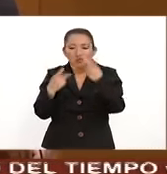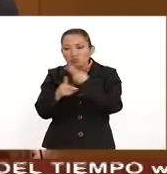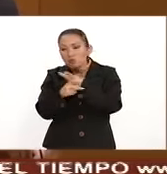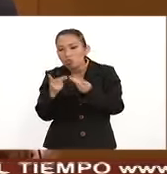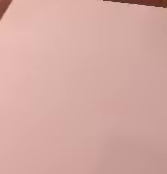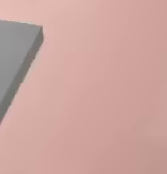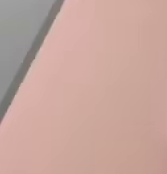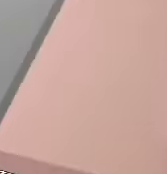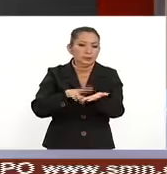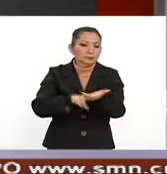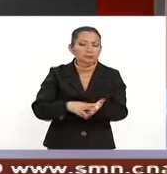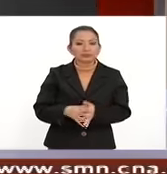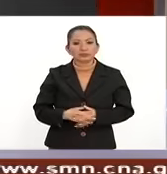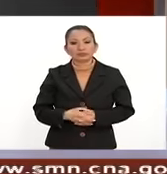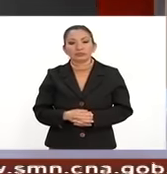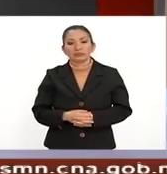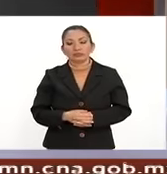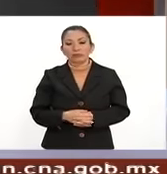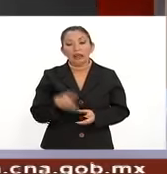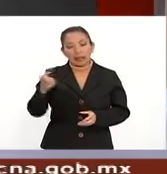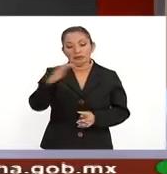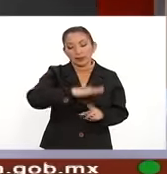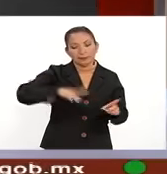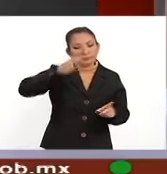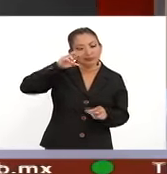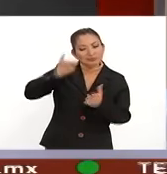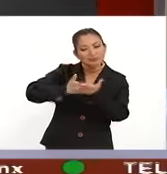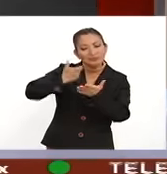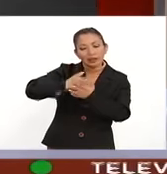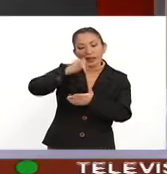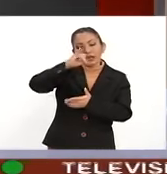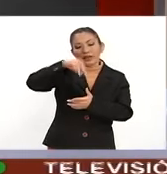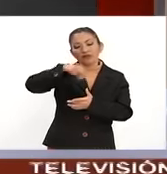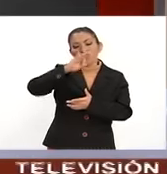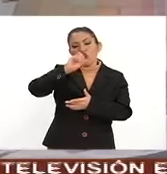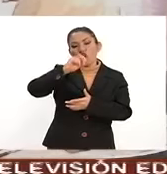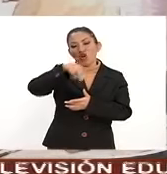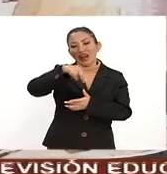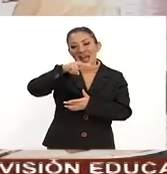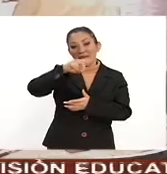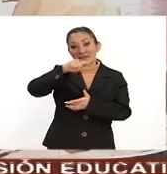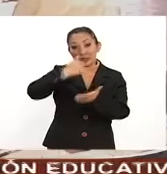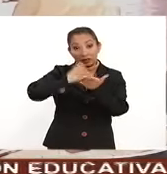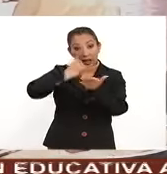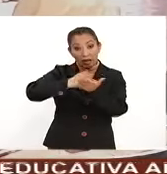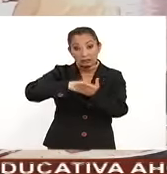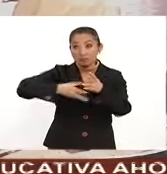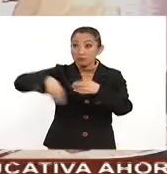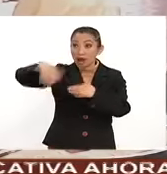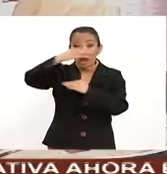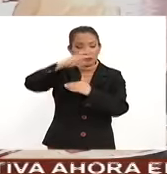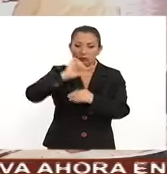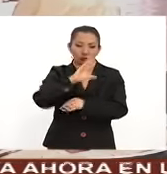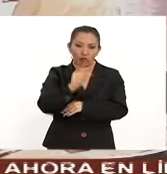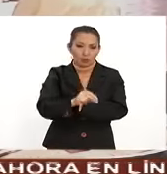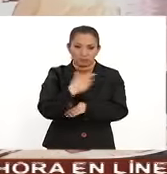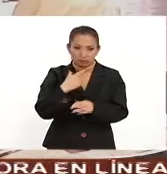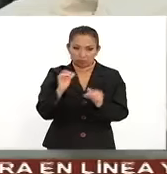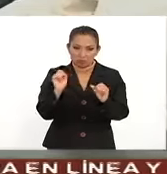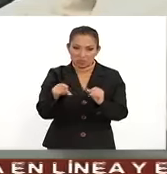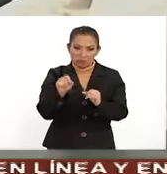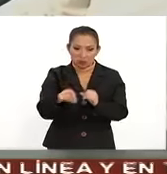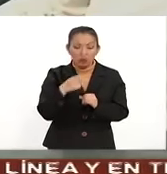precios. Pese a este entorno económico, el Infonavit no va a aumentar sus tasas de interés. Por el contrario, va a otorgar